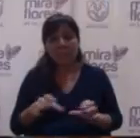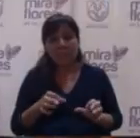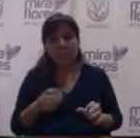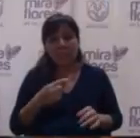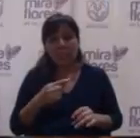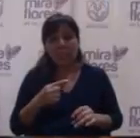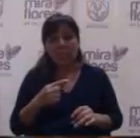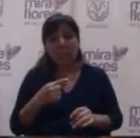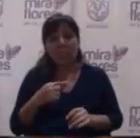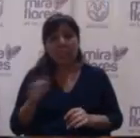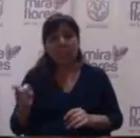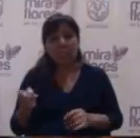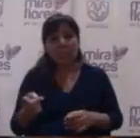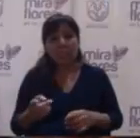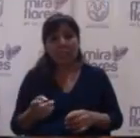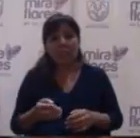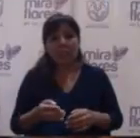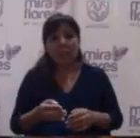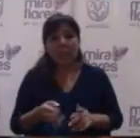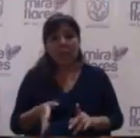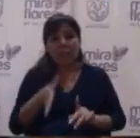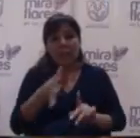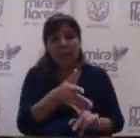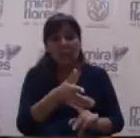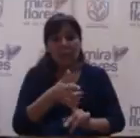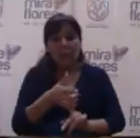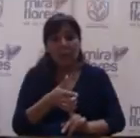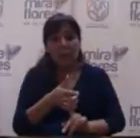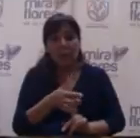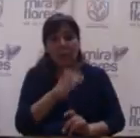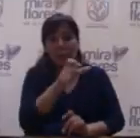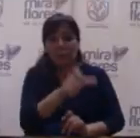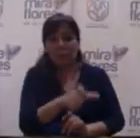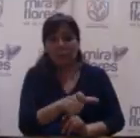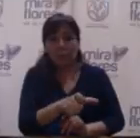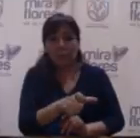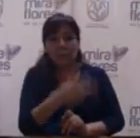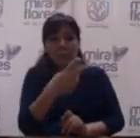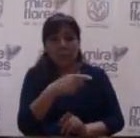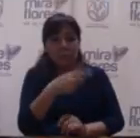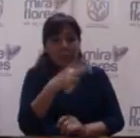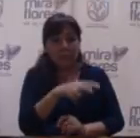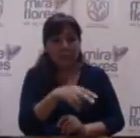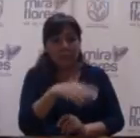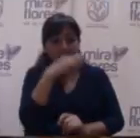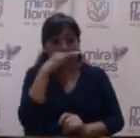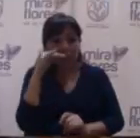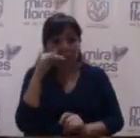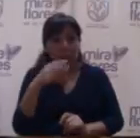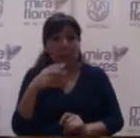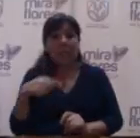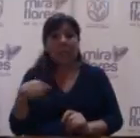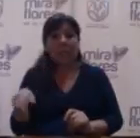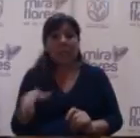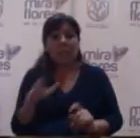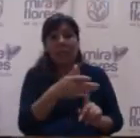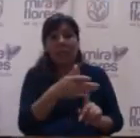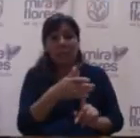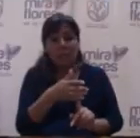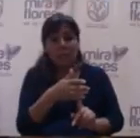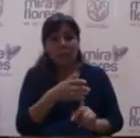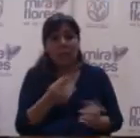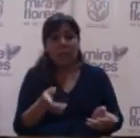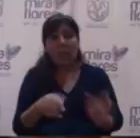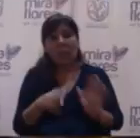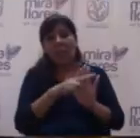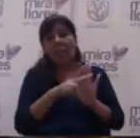se interviene a personas en su poder con droga y la norma legal